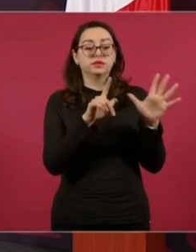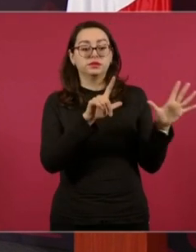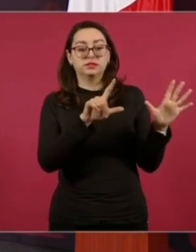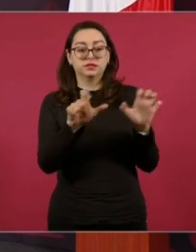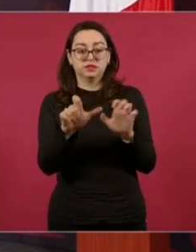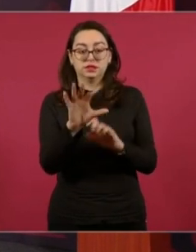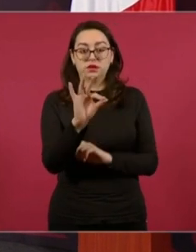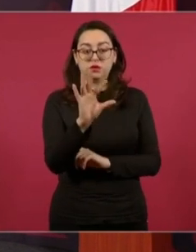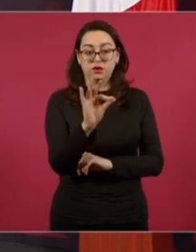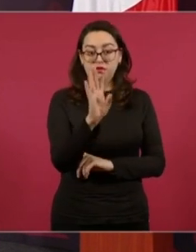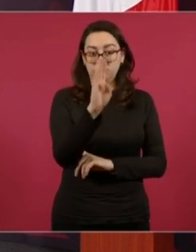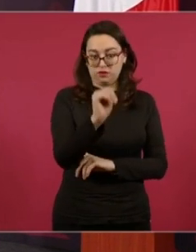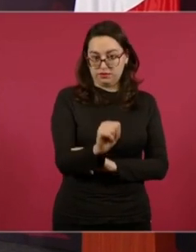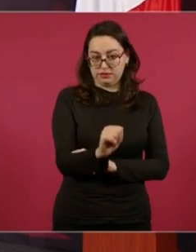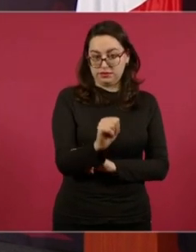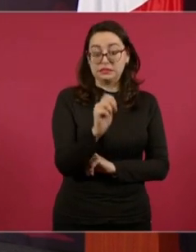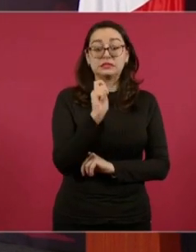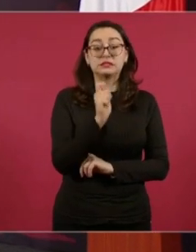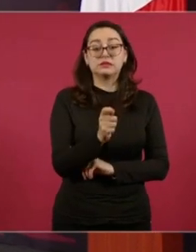2.749, nos falta una,